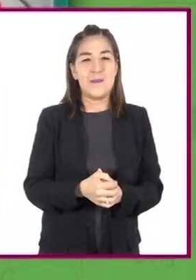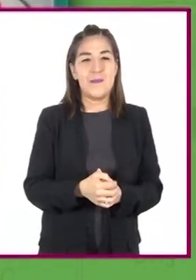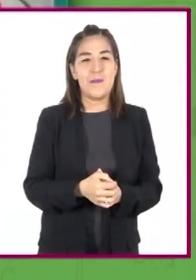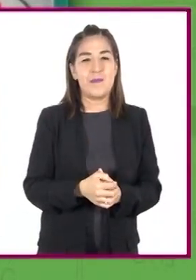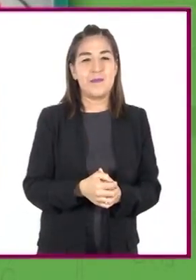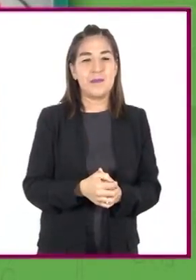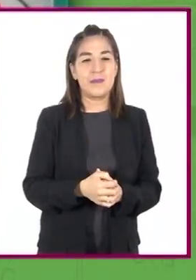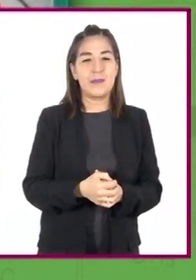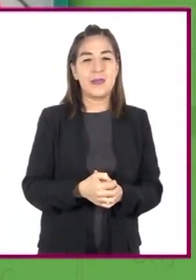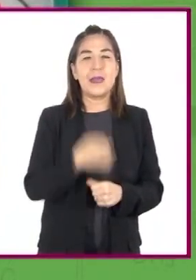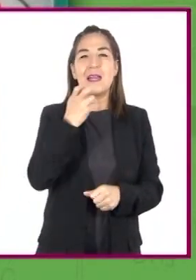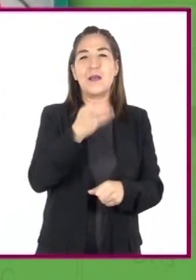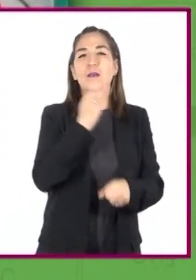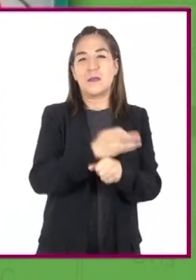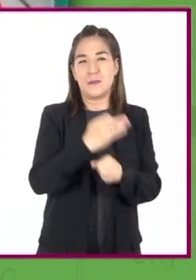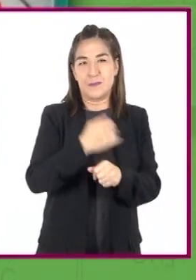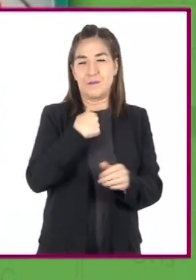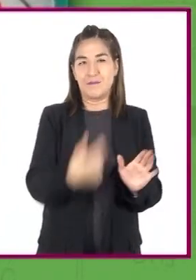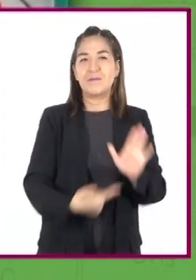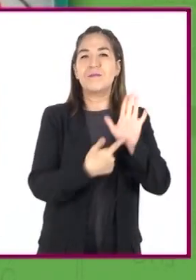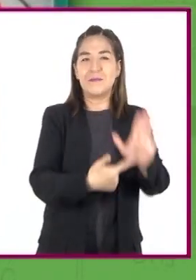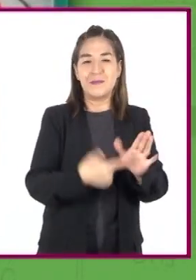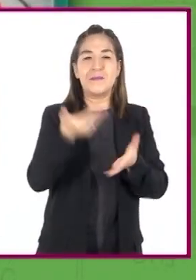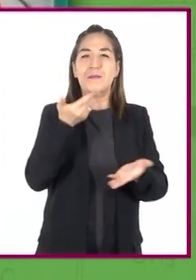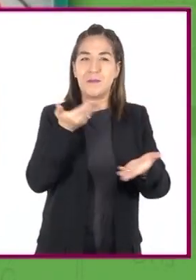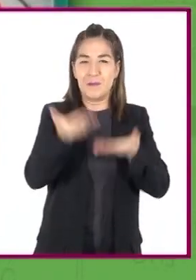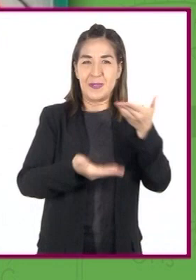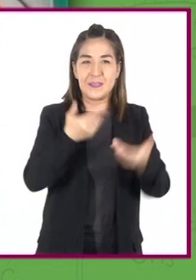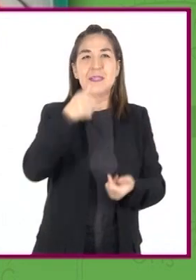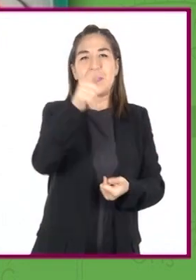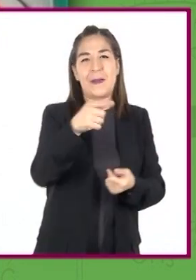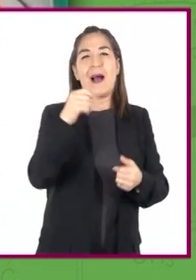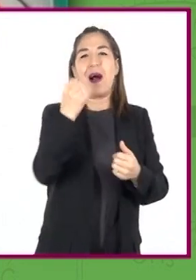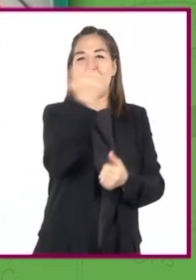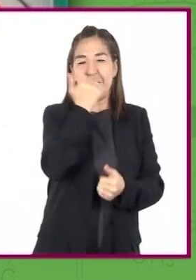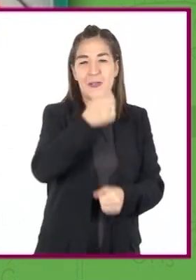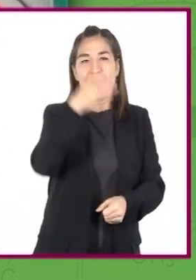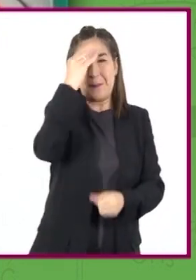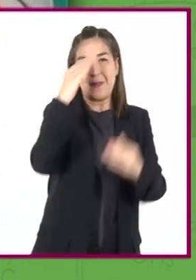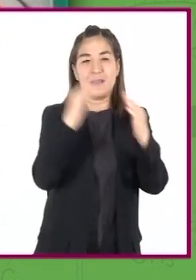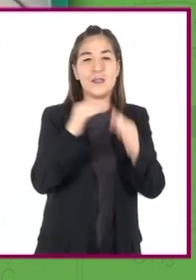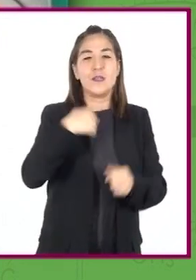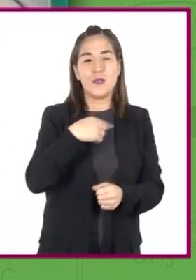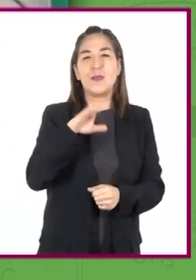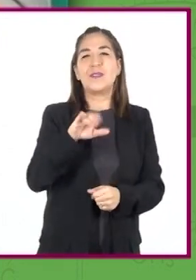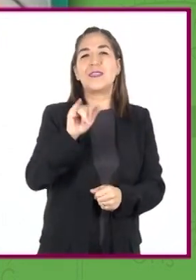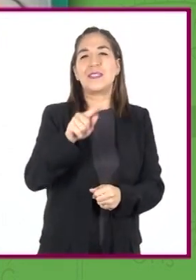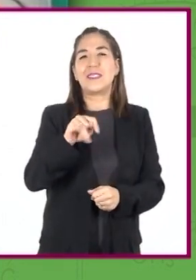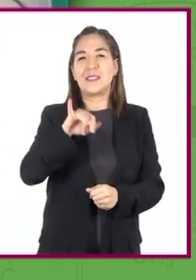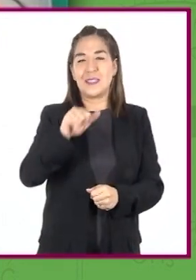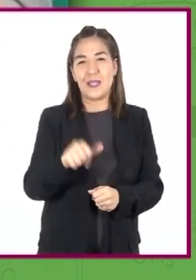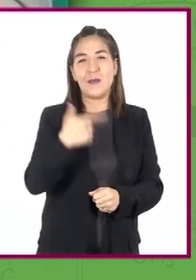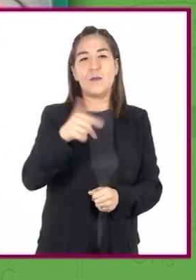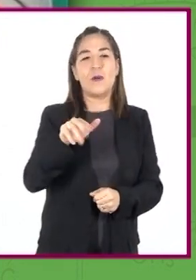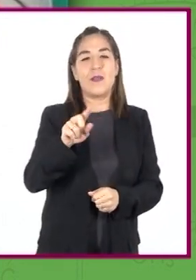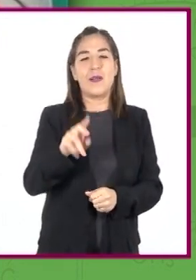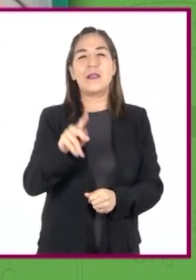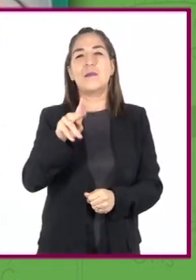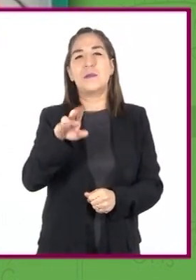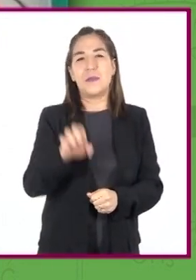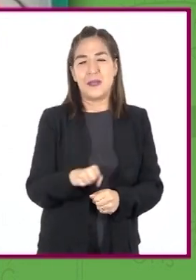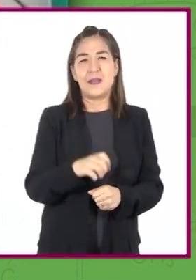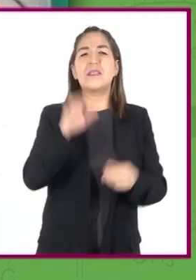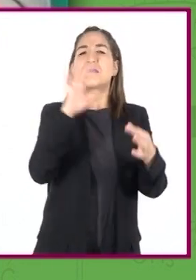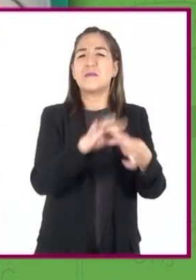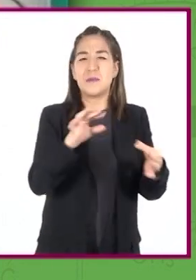Claro que sí. Para iniciar me presento con las alumnas y alumnos de Aprende en Casa. Soy la profesora Cintia Guadalupe Hernández Pérez y déjenme comentarles que sobre la